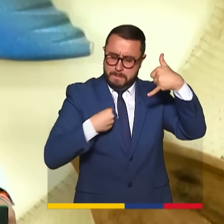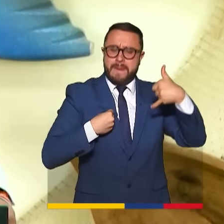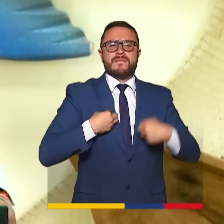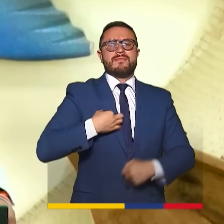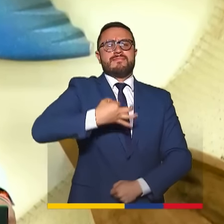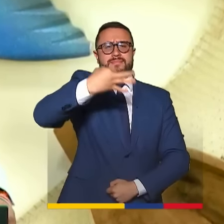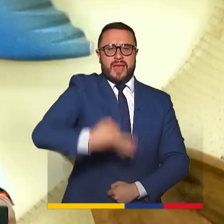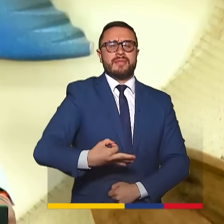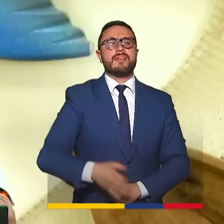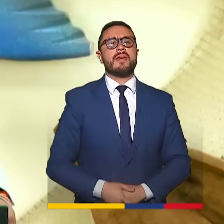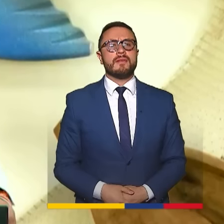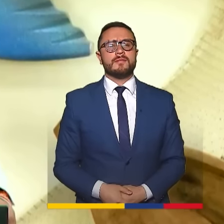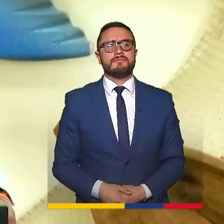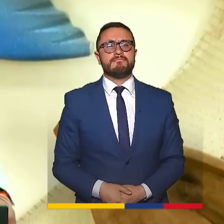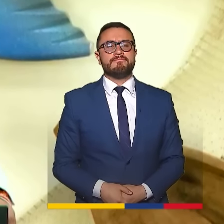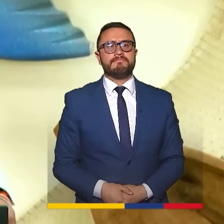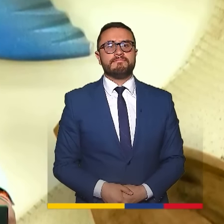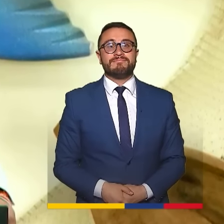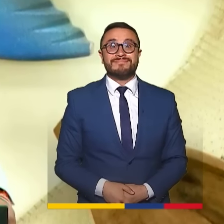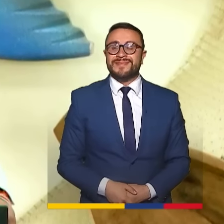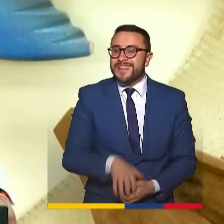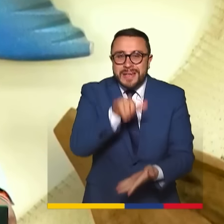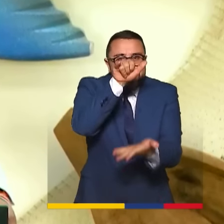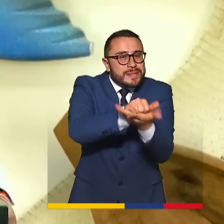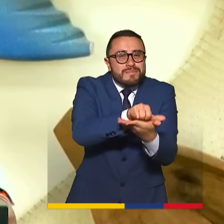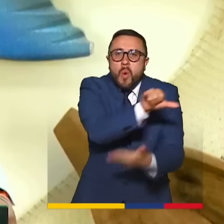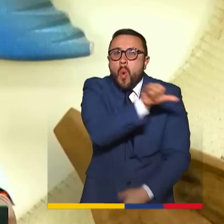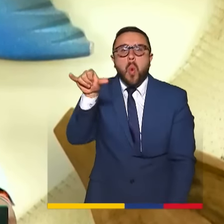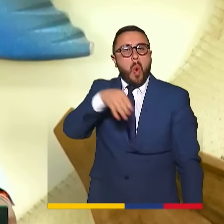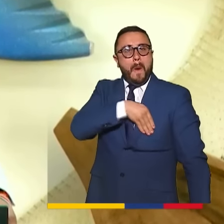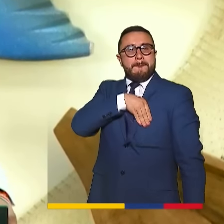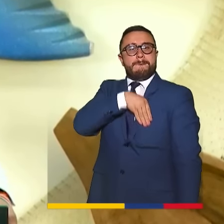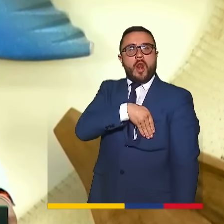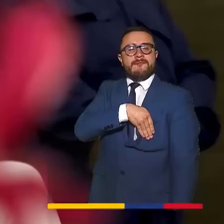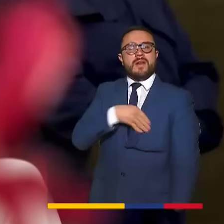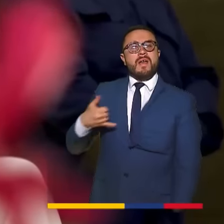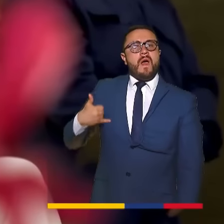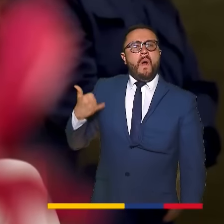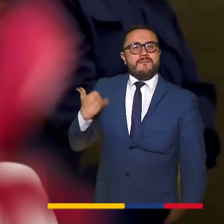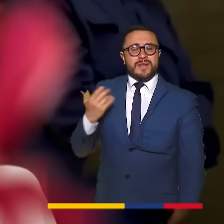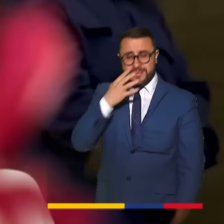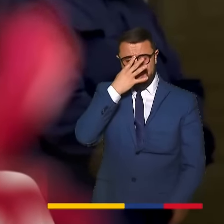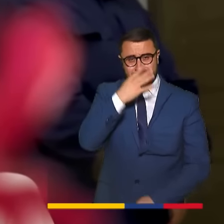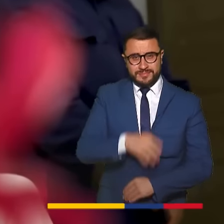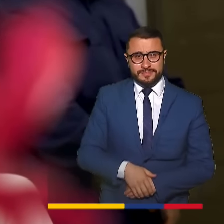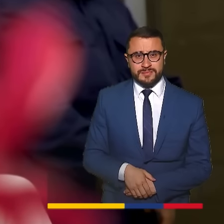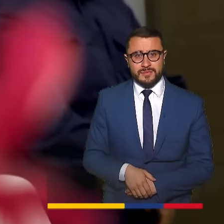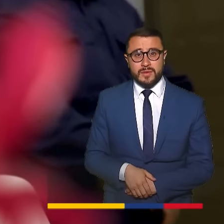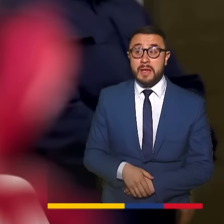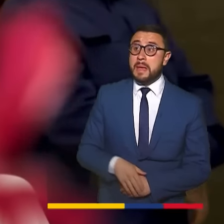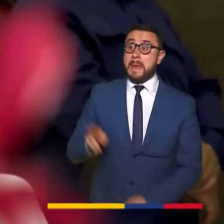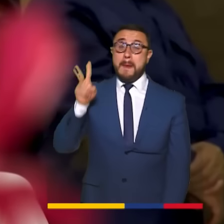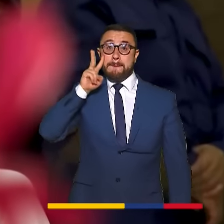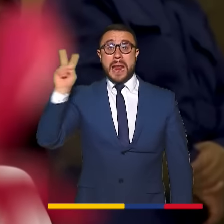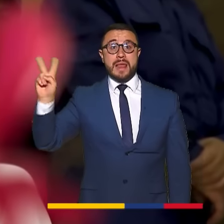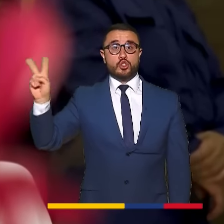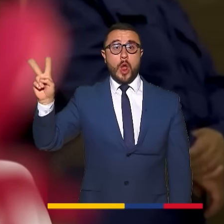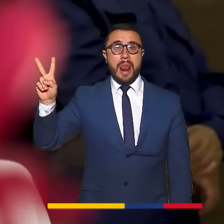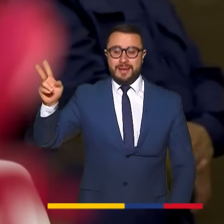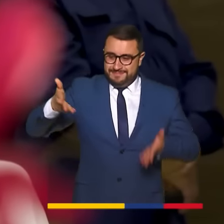Bolívar hizo eso en sus tiempos de juventud, expulsado de Venezuela, de